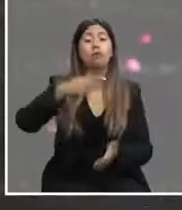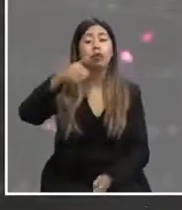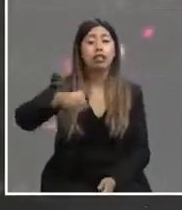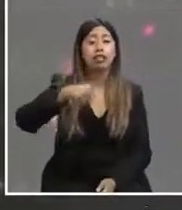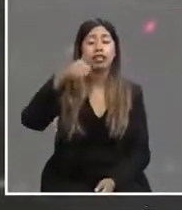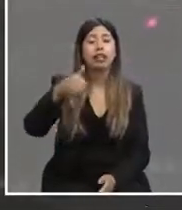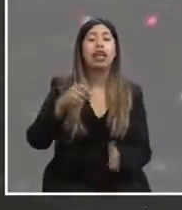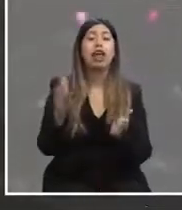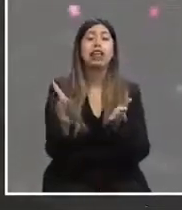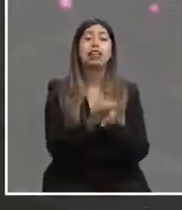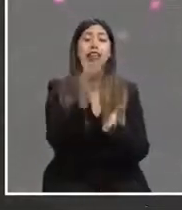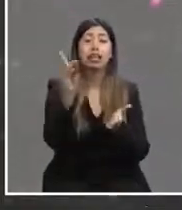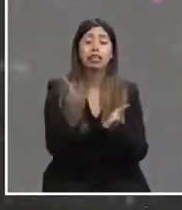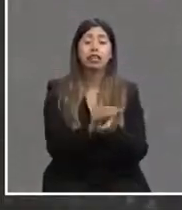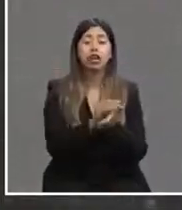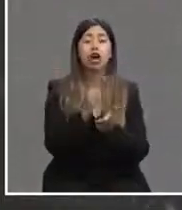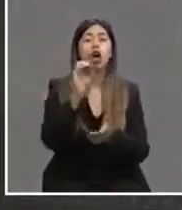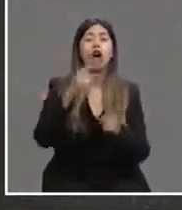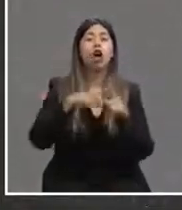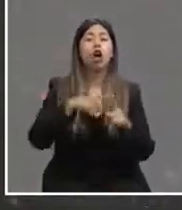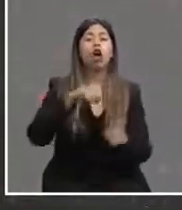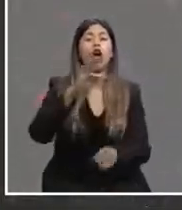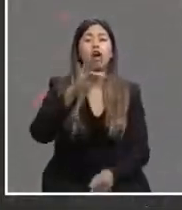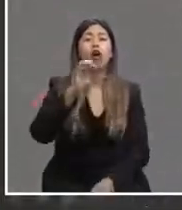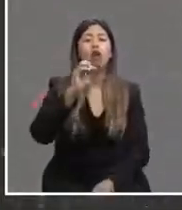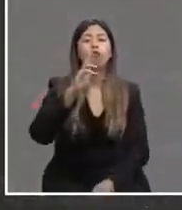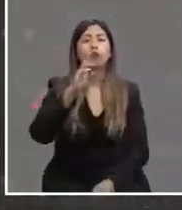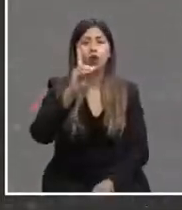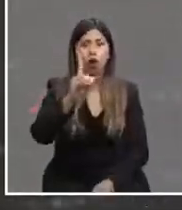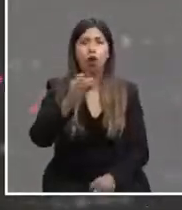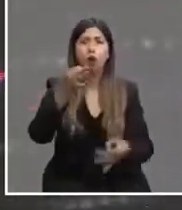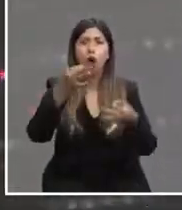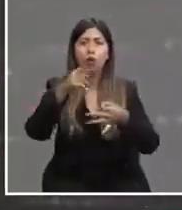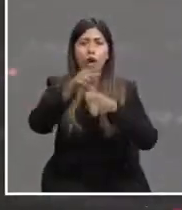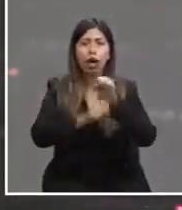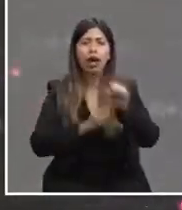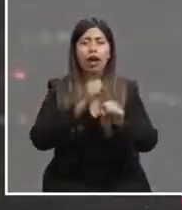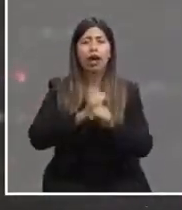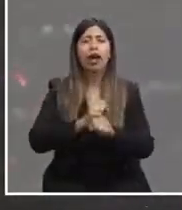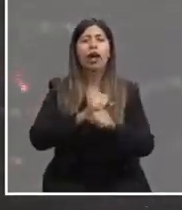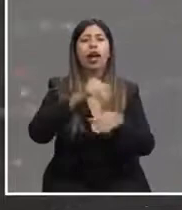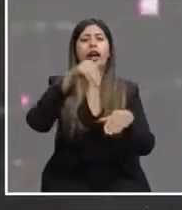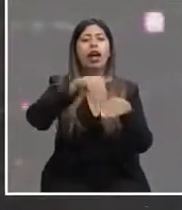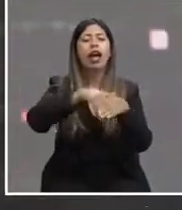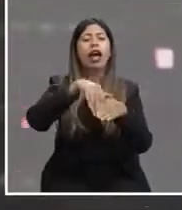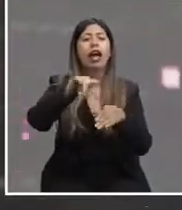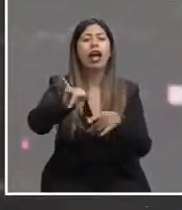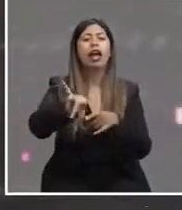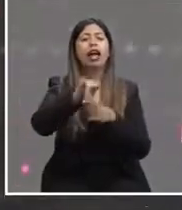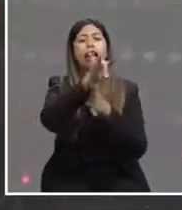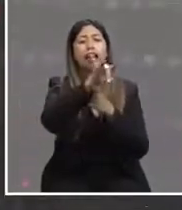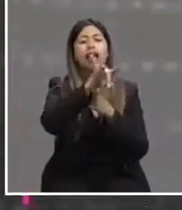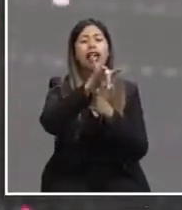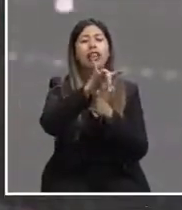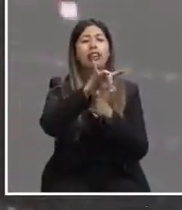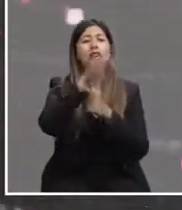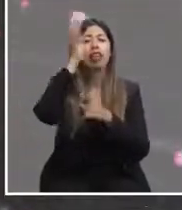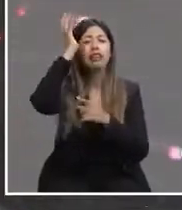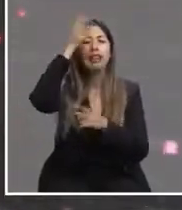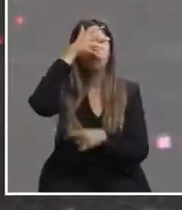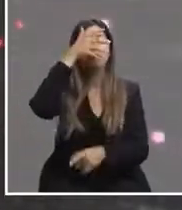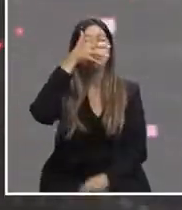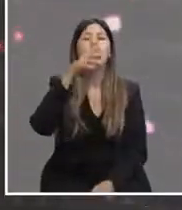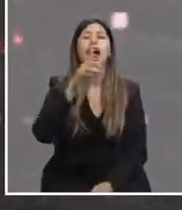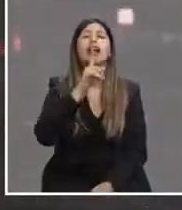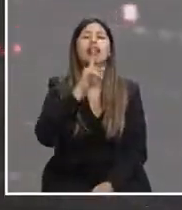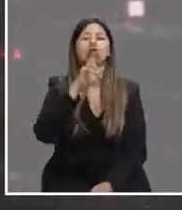decide que la palabra de ese año es posverdad. Sabemos que ese año coincide con las elecciones de Trump, con la digamos, victoria electoral de